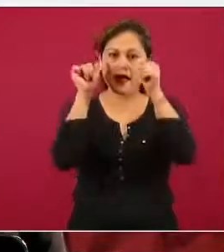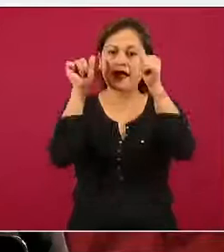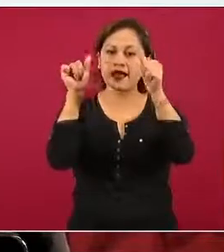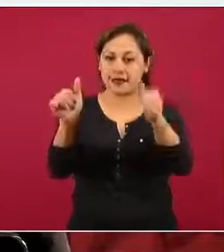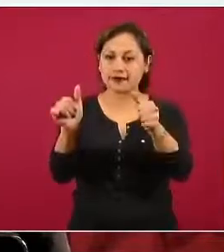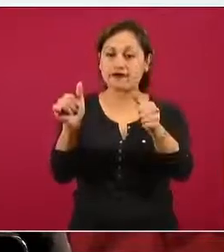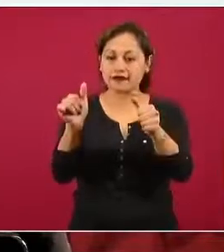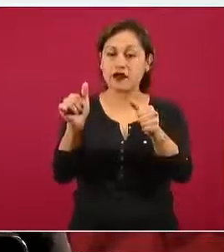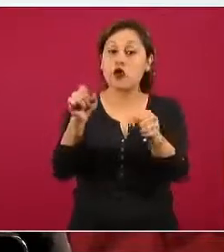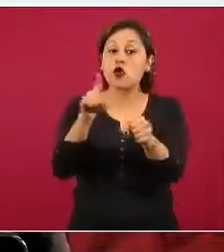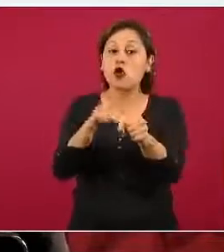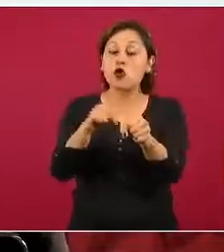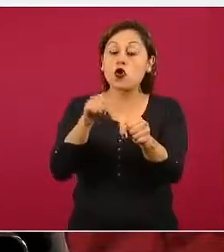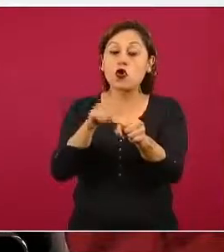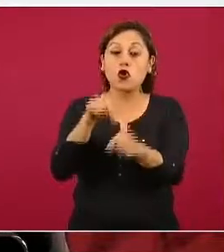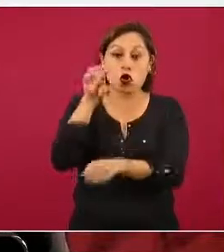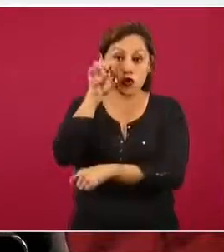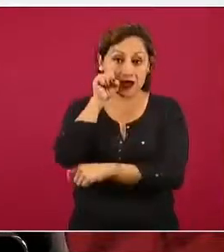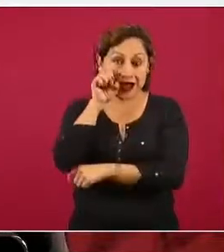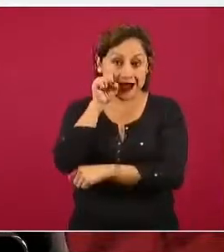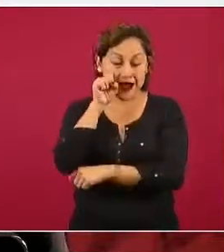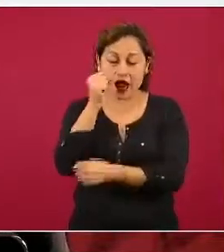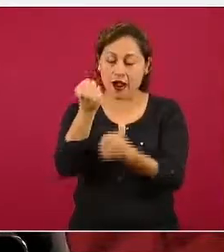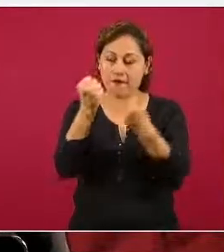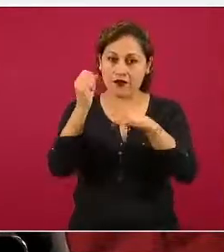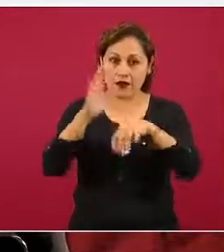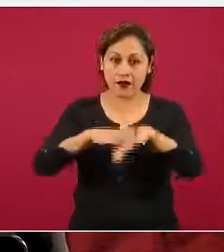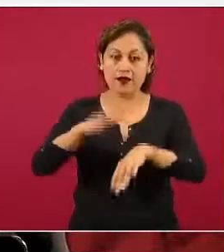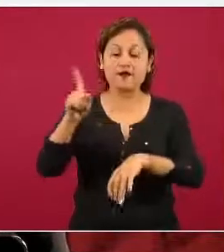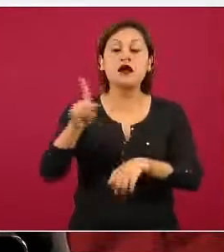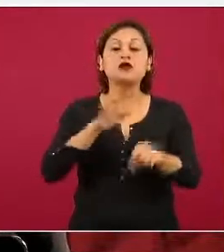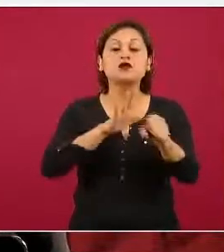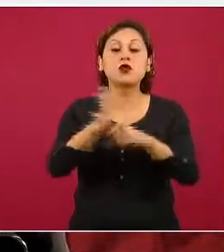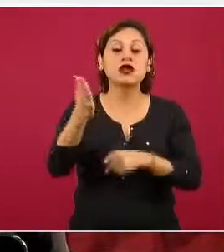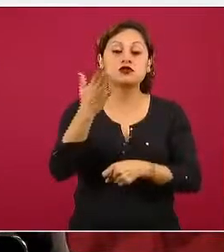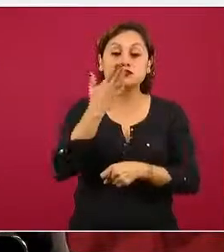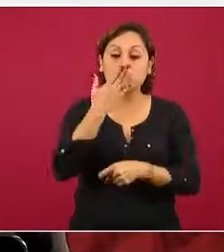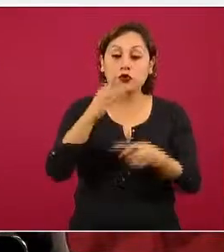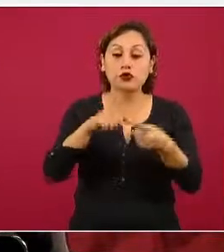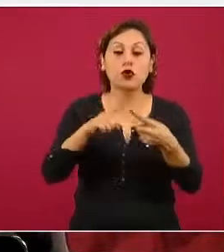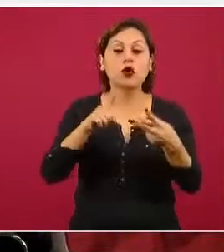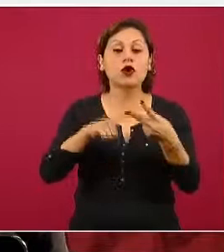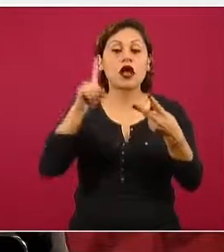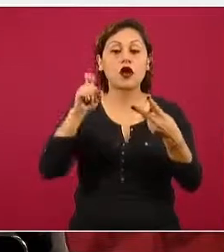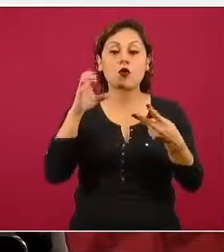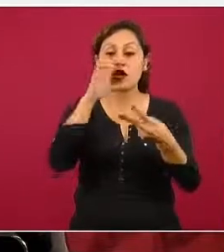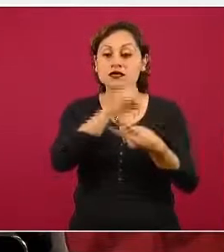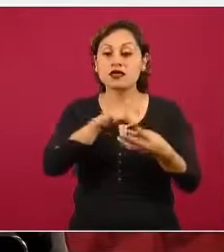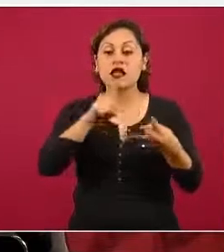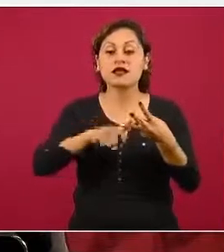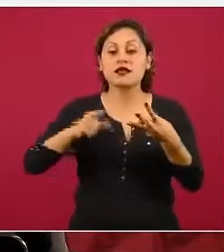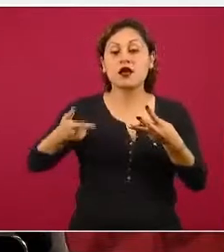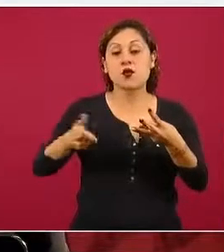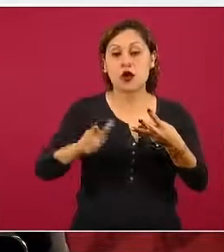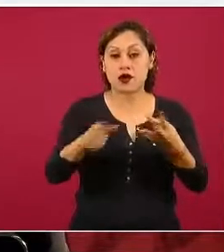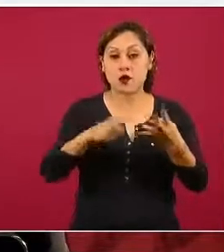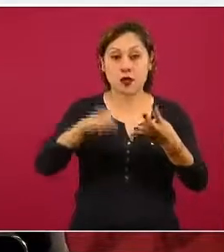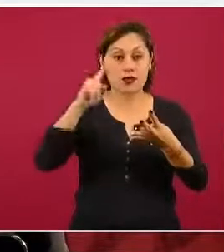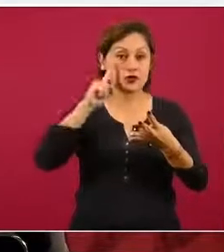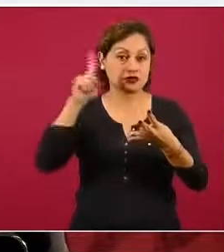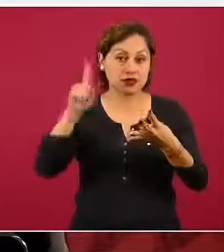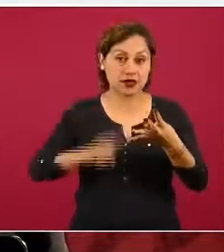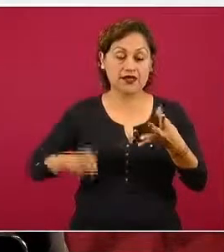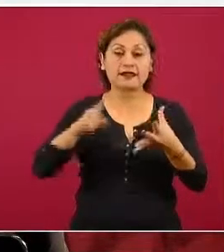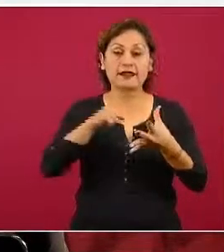naranja en estos estados: Sonora, Aguascalientes, Guanajuato, Zacatecas, Querétaro e